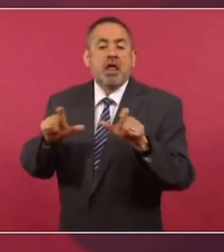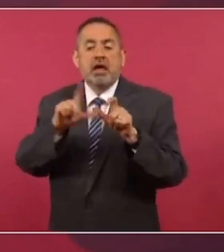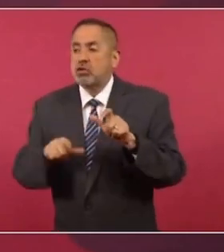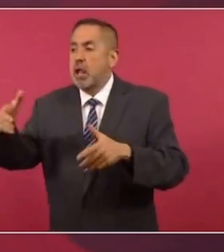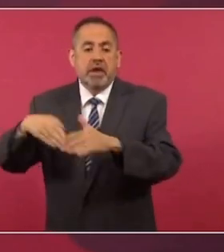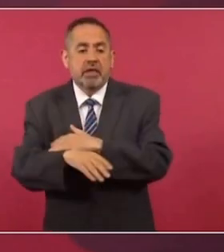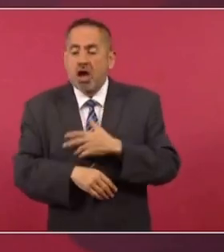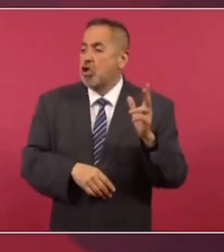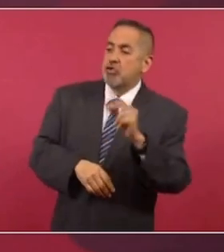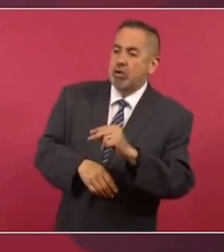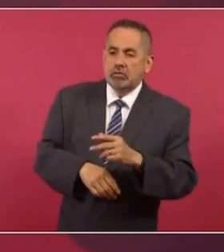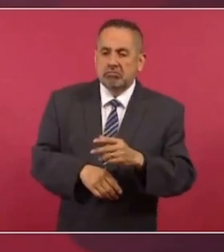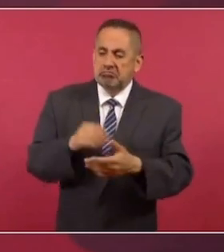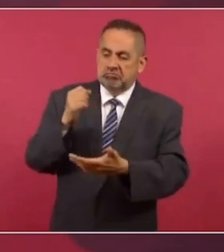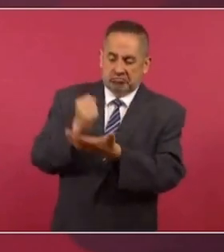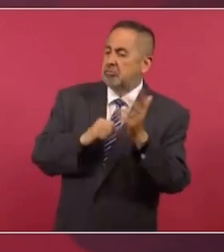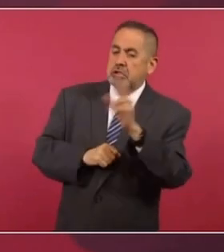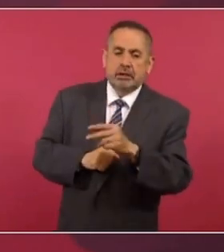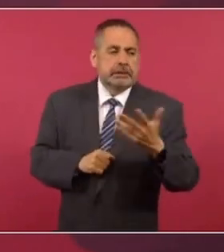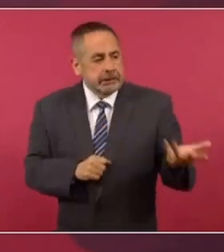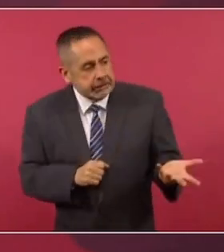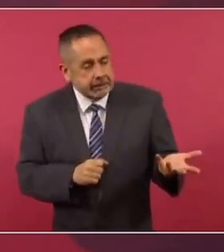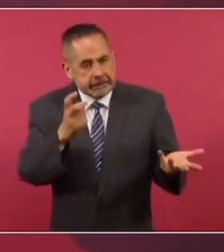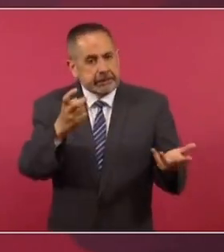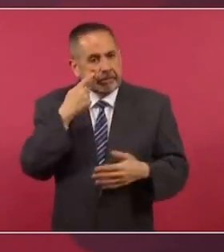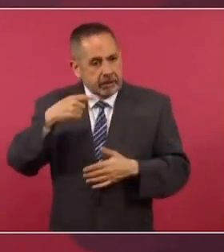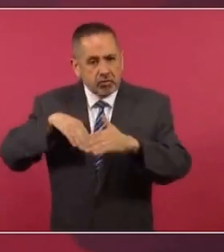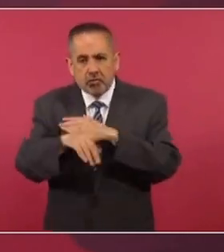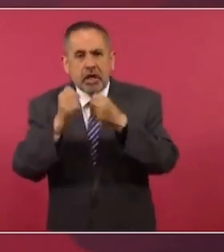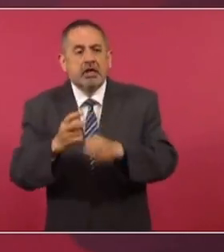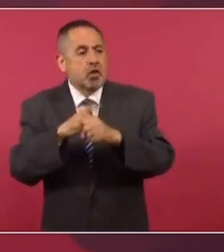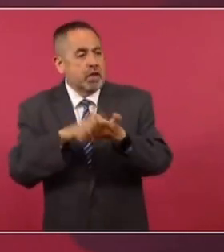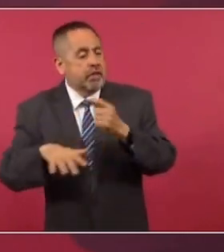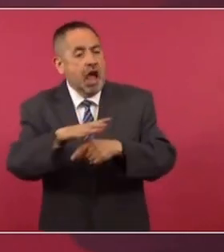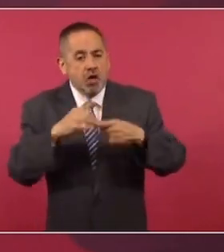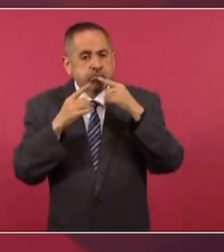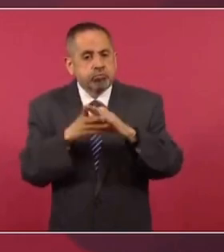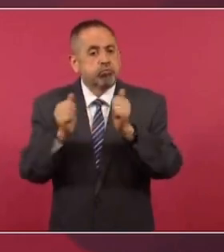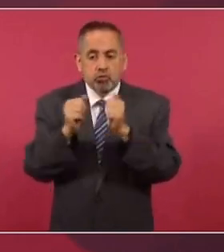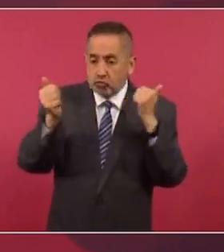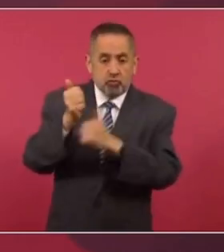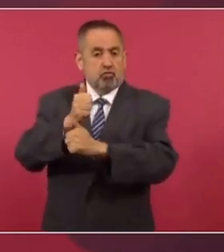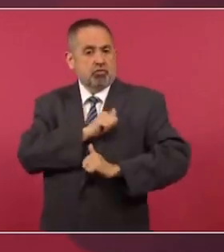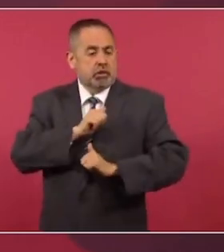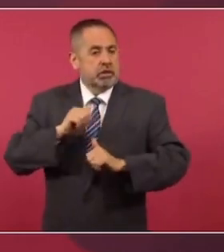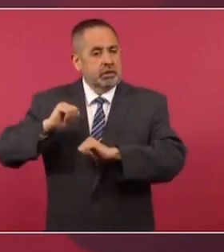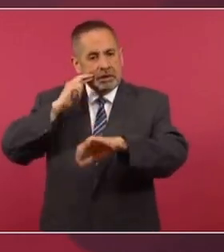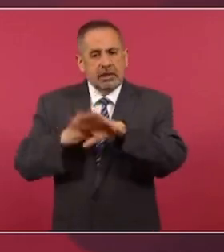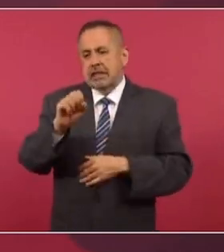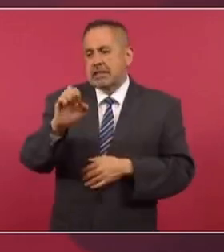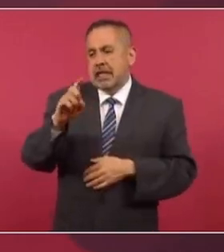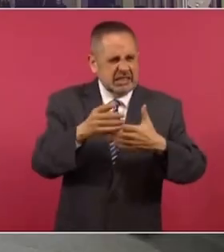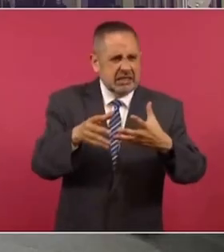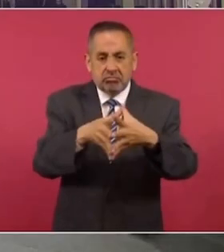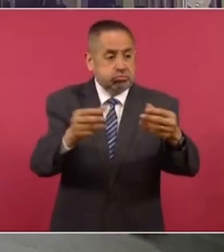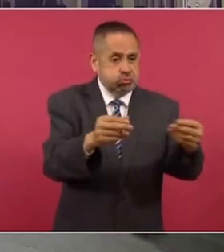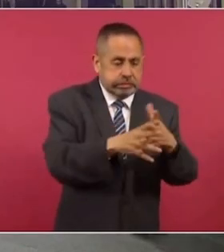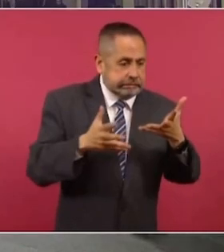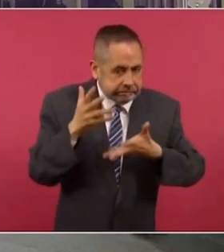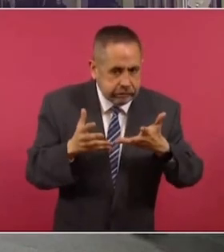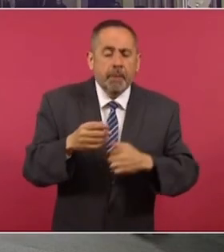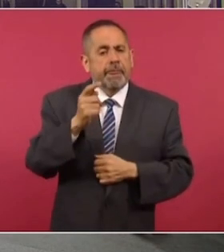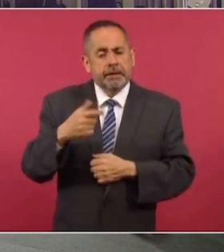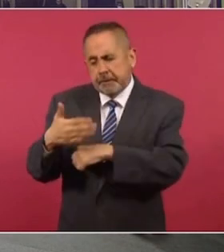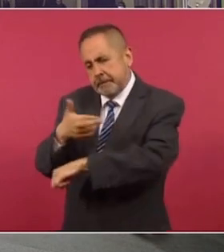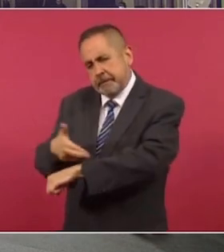Nacional pudiese hacer labores de seguridad pública bajo el mando de la Secretaría de la Defensa y de la Secretaría de Marina. ¿Se va a